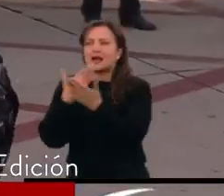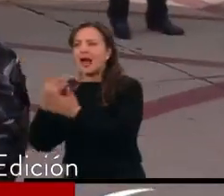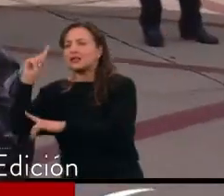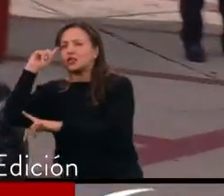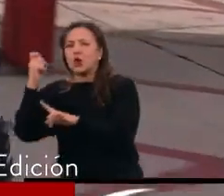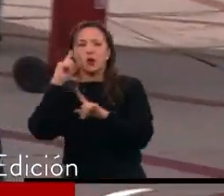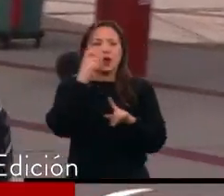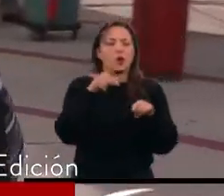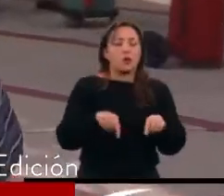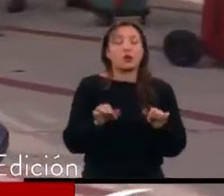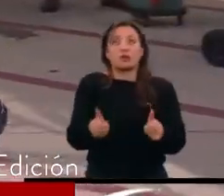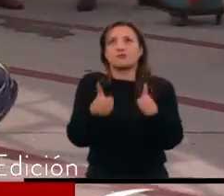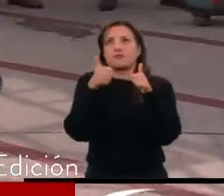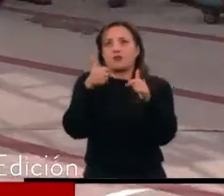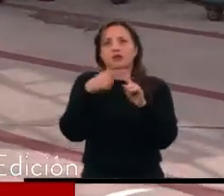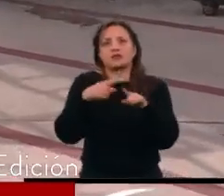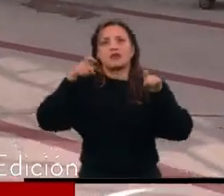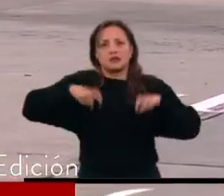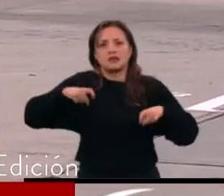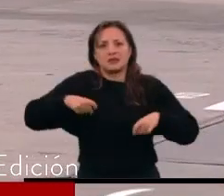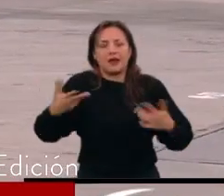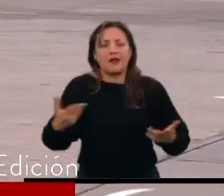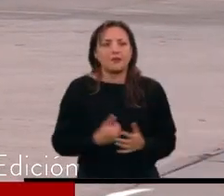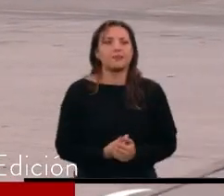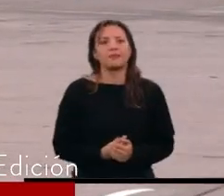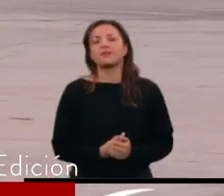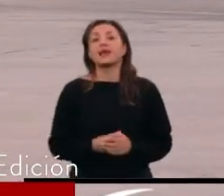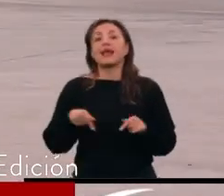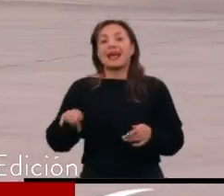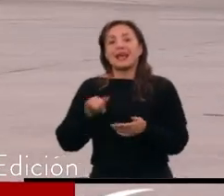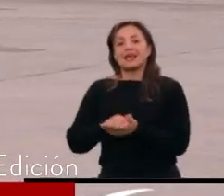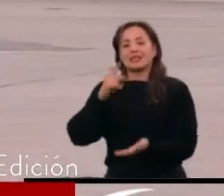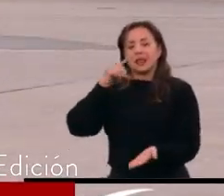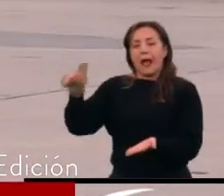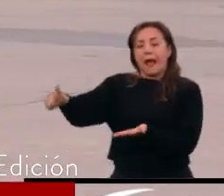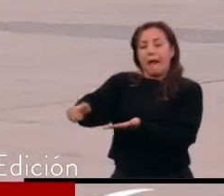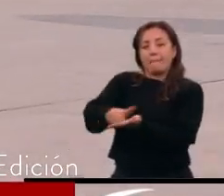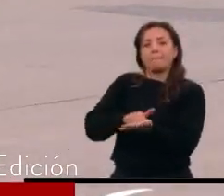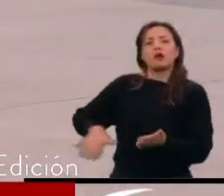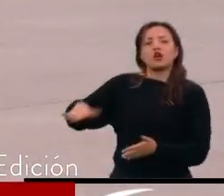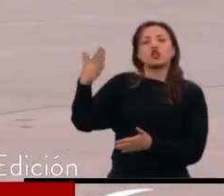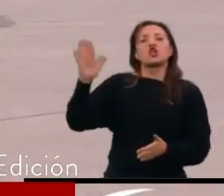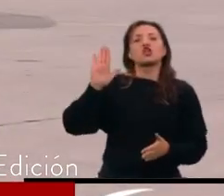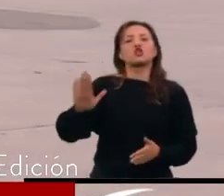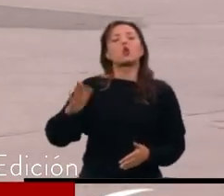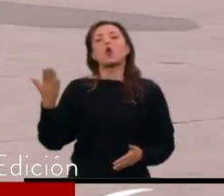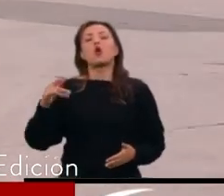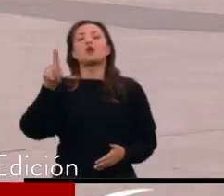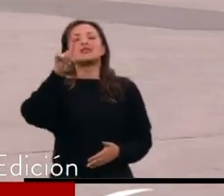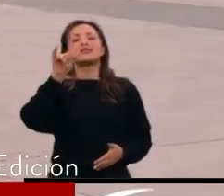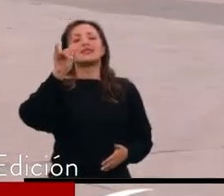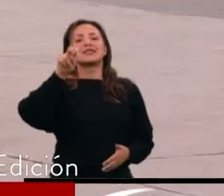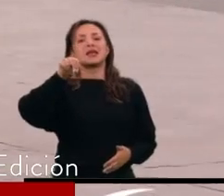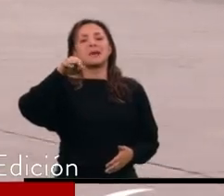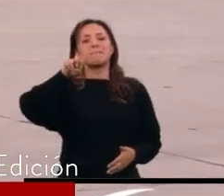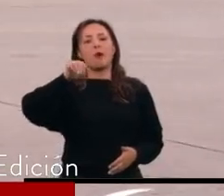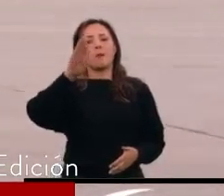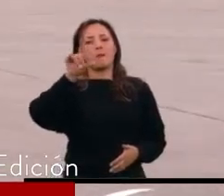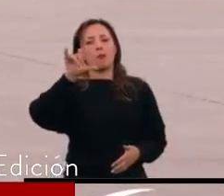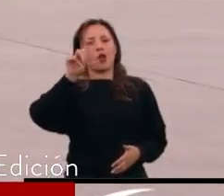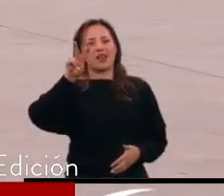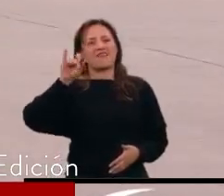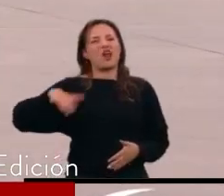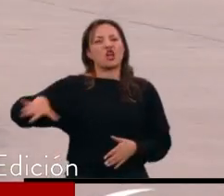cosa muy buena y que la necesitábamos Y en este desolado aeropuerto Simón Bolívar aquí de maiquetía se abre una esperanza